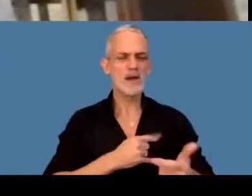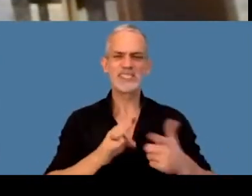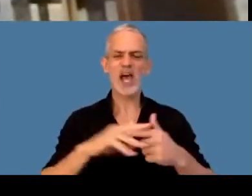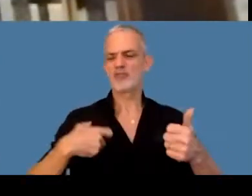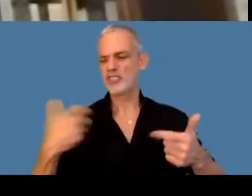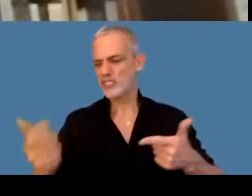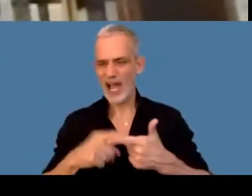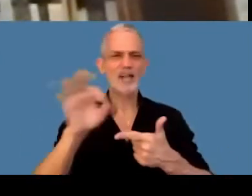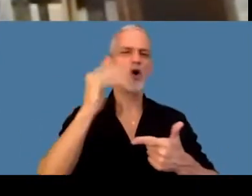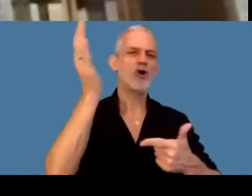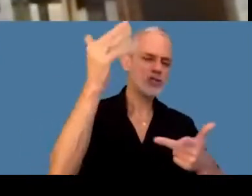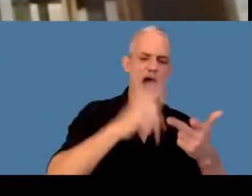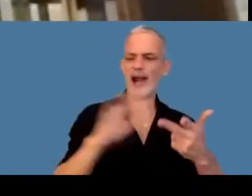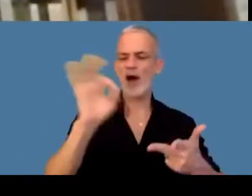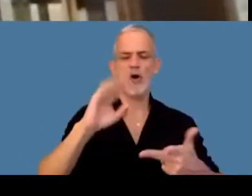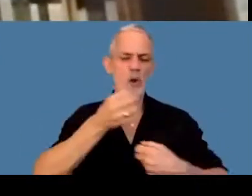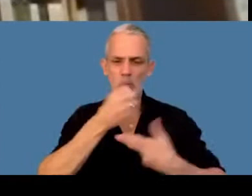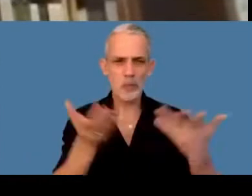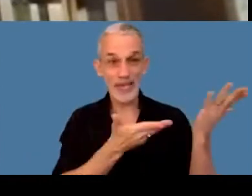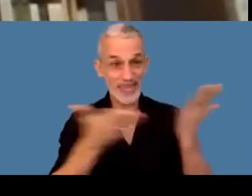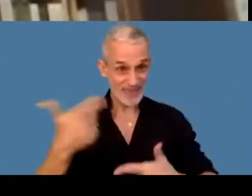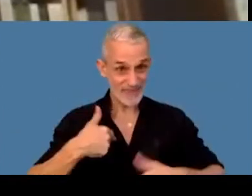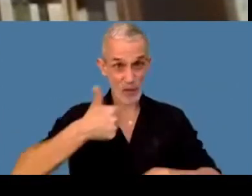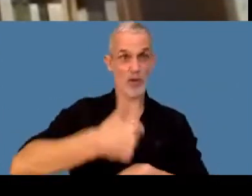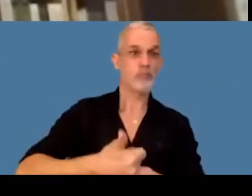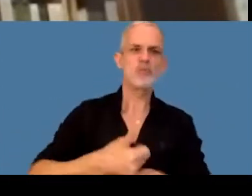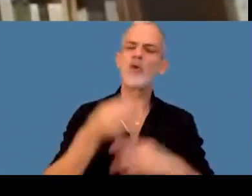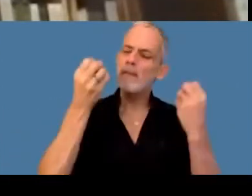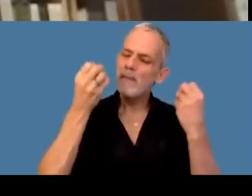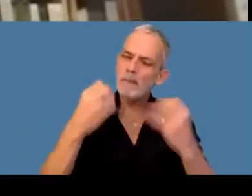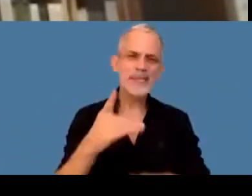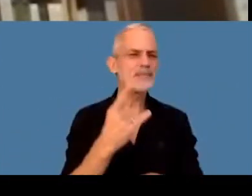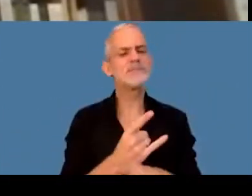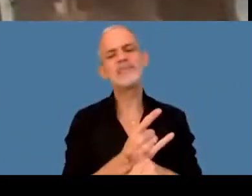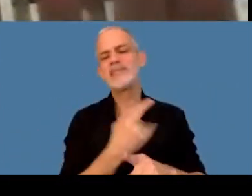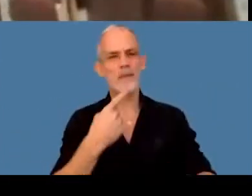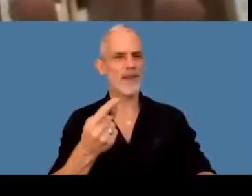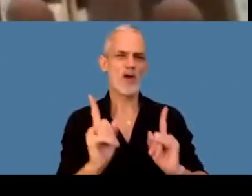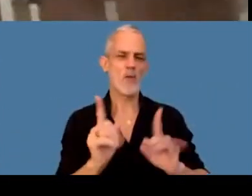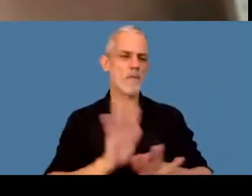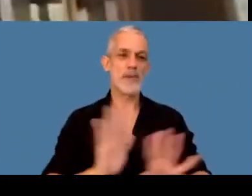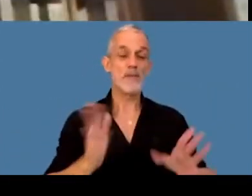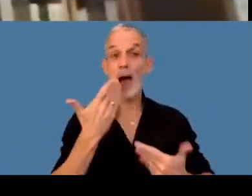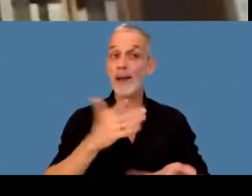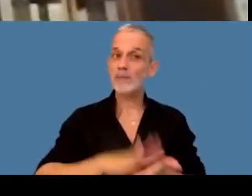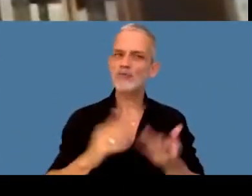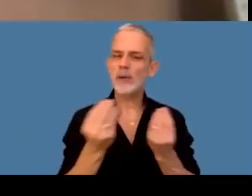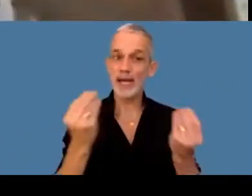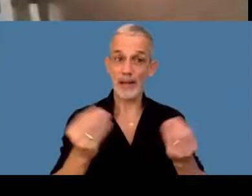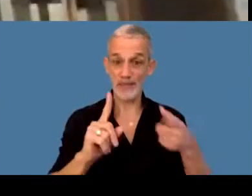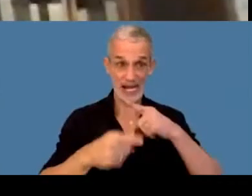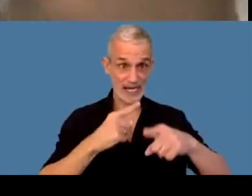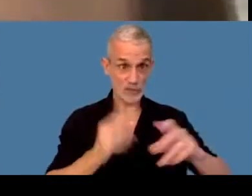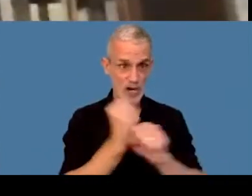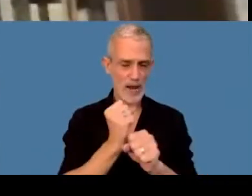o charla donde me invitan, siempre señalo lo mismo. Hablamos de relaciones laborales modernas,